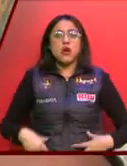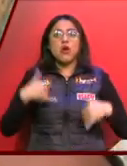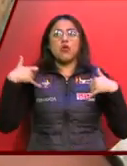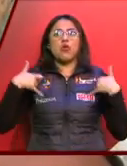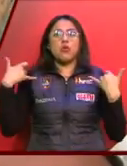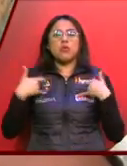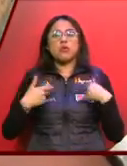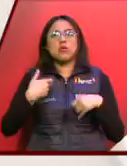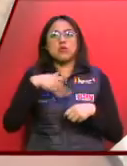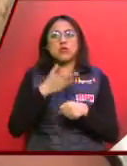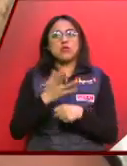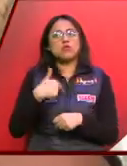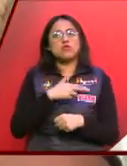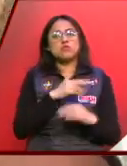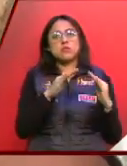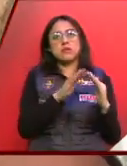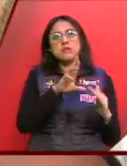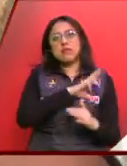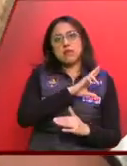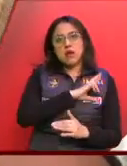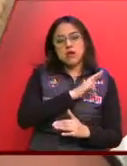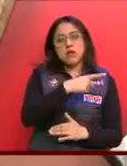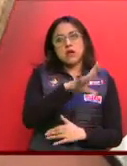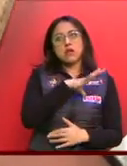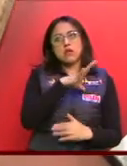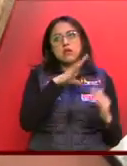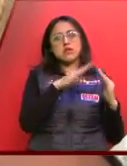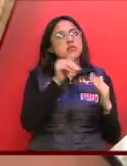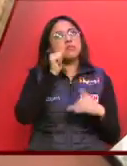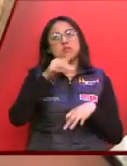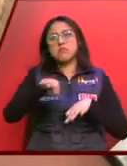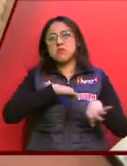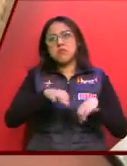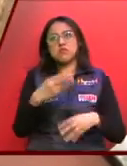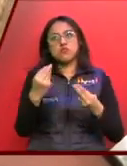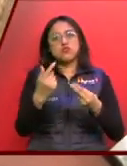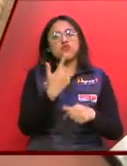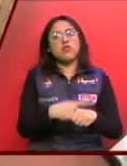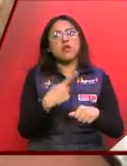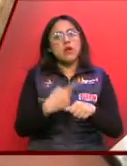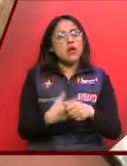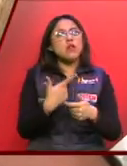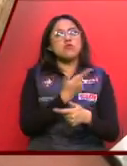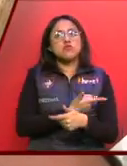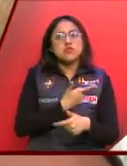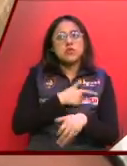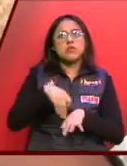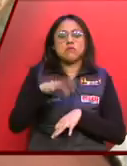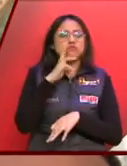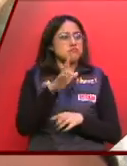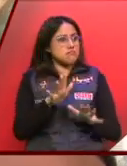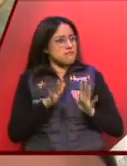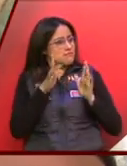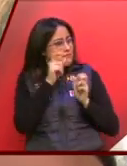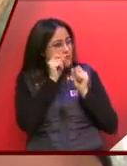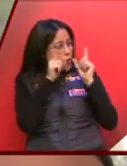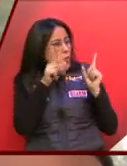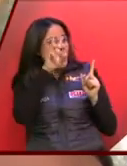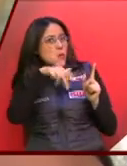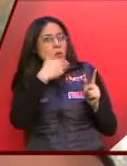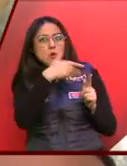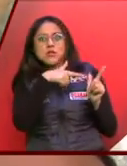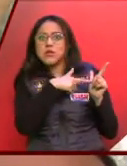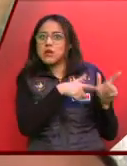viviendo, estamos alquilando nosotros. Siempre a mí me ha gustado el trabajo a partir que estoy con mi enfermedad. Muchos se admiran de mí, así como lo